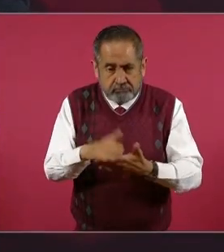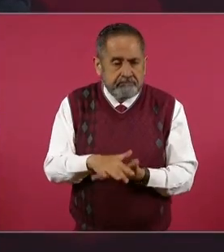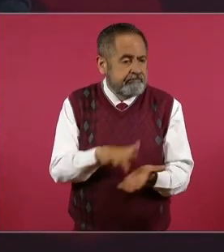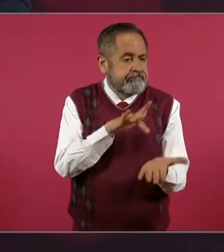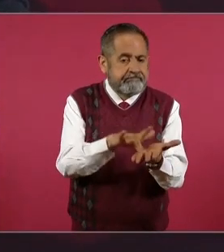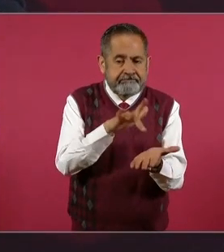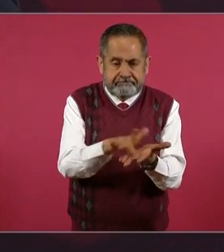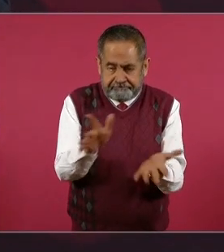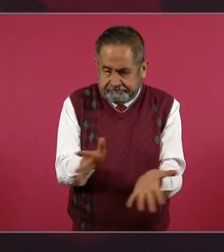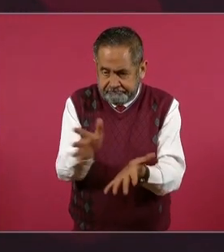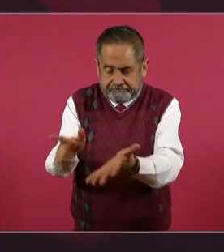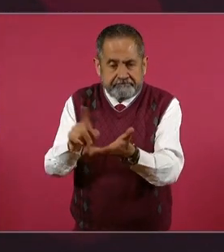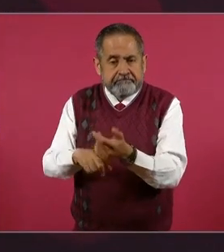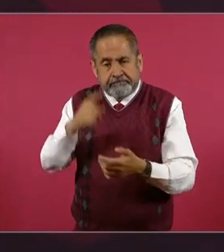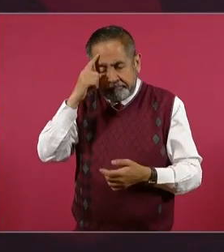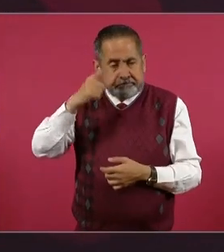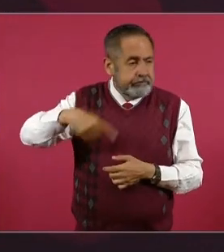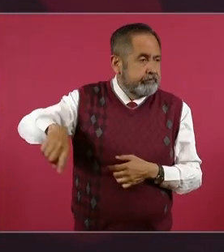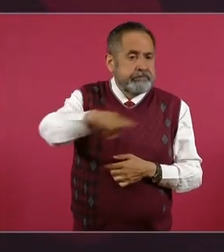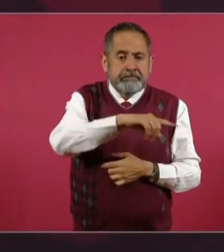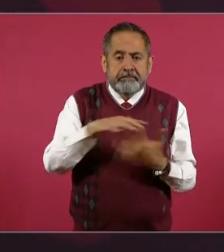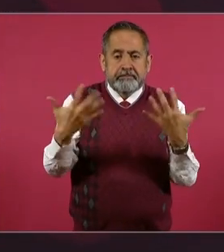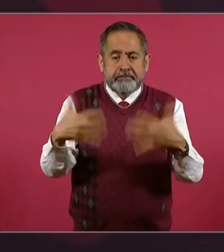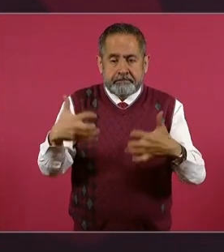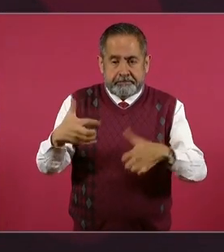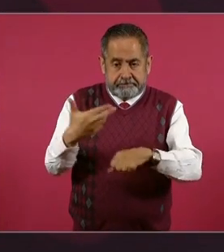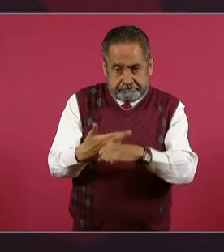apoyo a las empresas